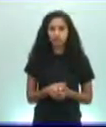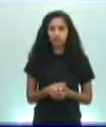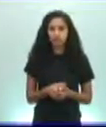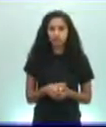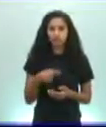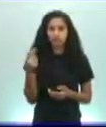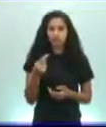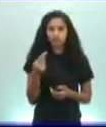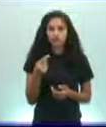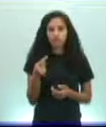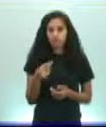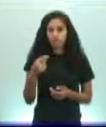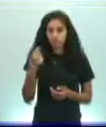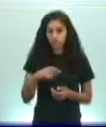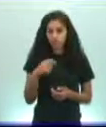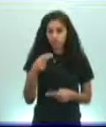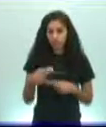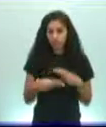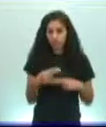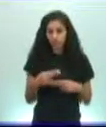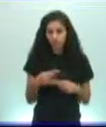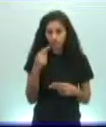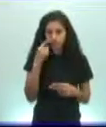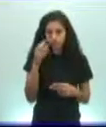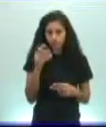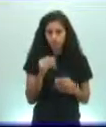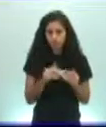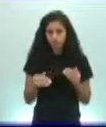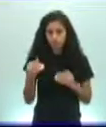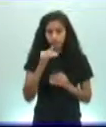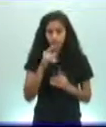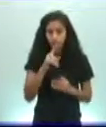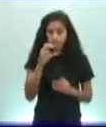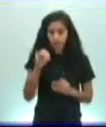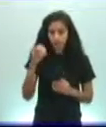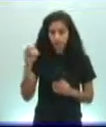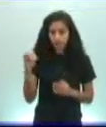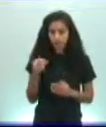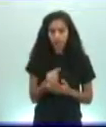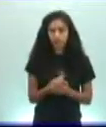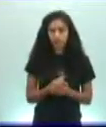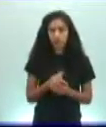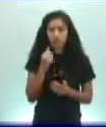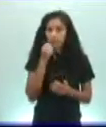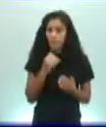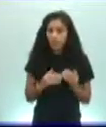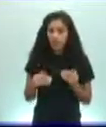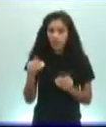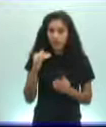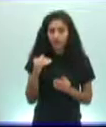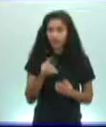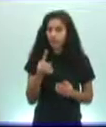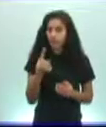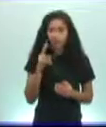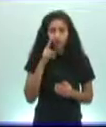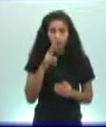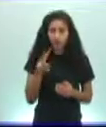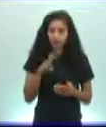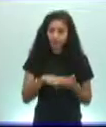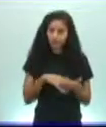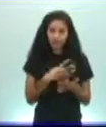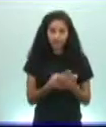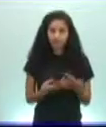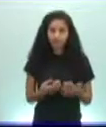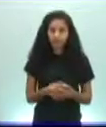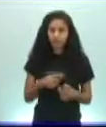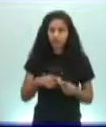Lo primero es que como este valor es superior a 100, este radicando es mayor que 100, no lo vamos a encontrar en la tabla. Por